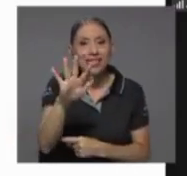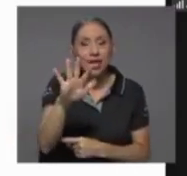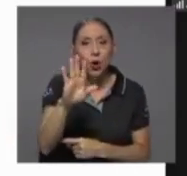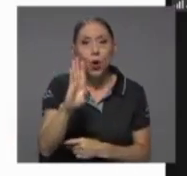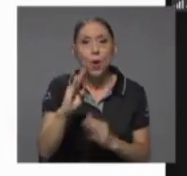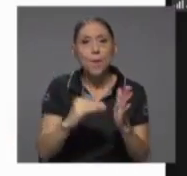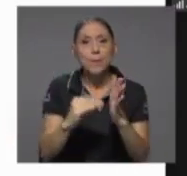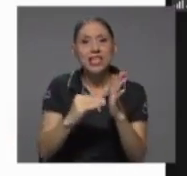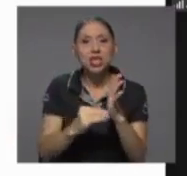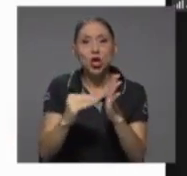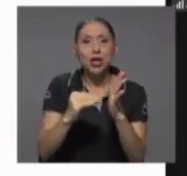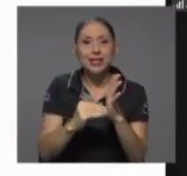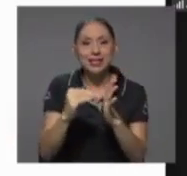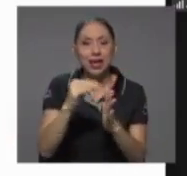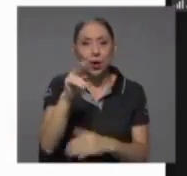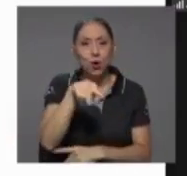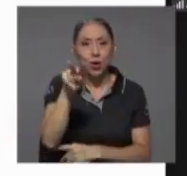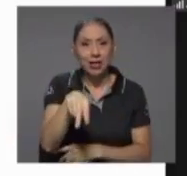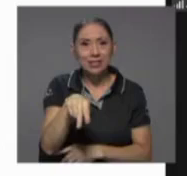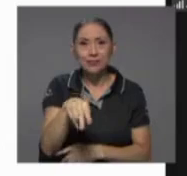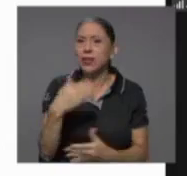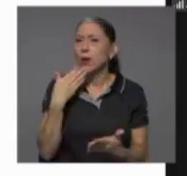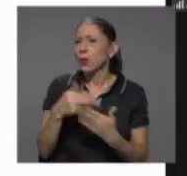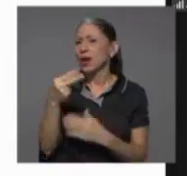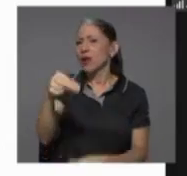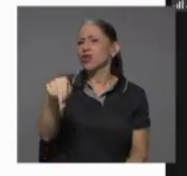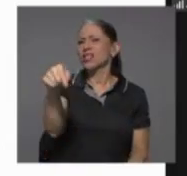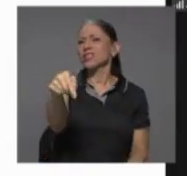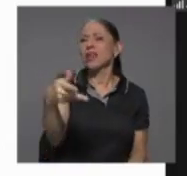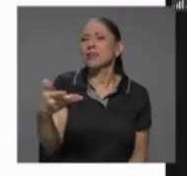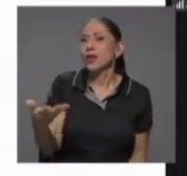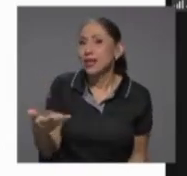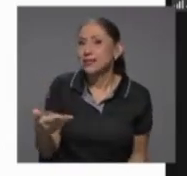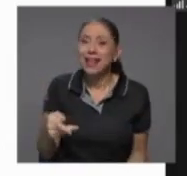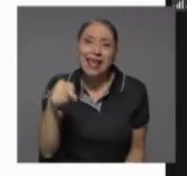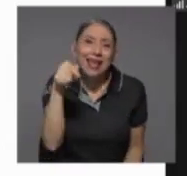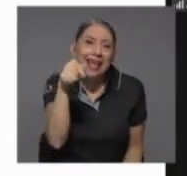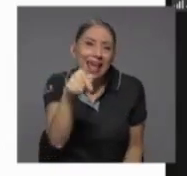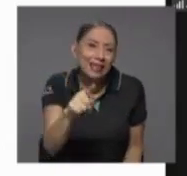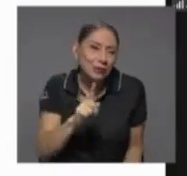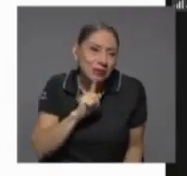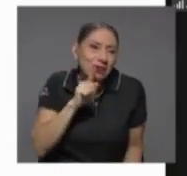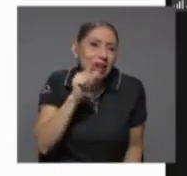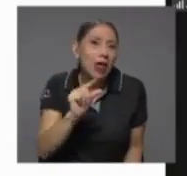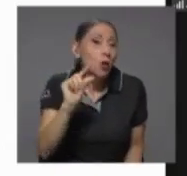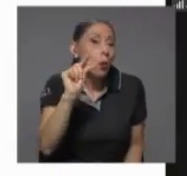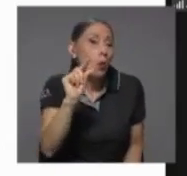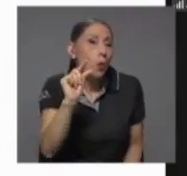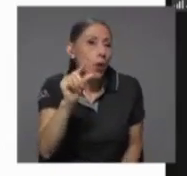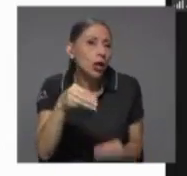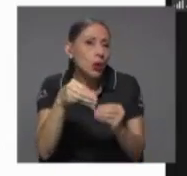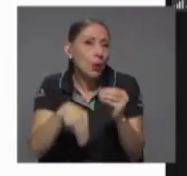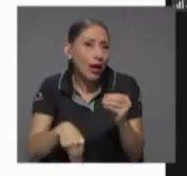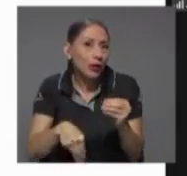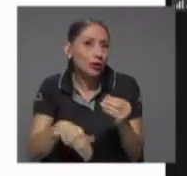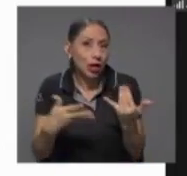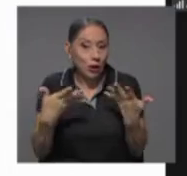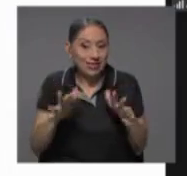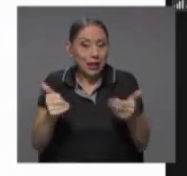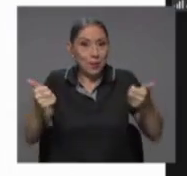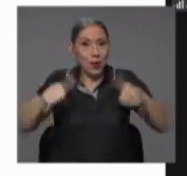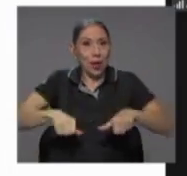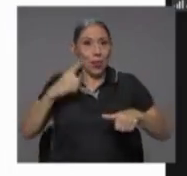Aquí la buena noticia es que esto es en realidad un poquito menor que lo que tenemos aprobado para el presente ejercicio